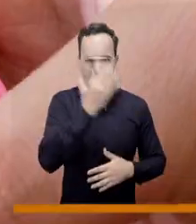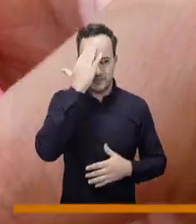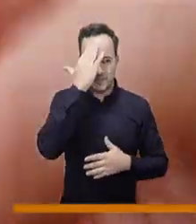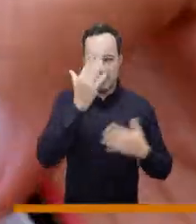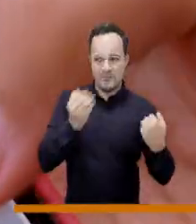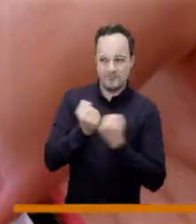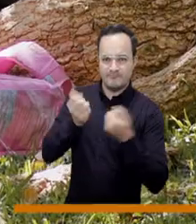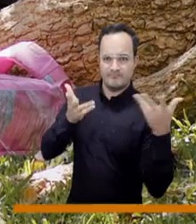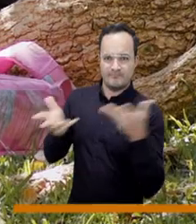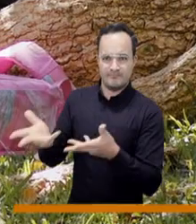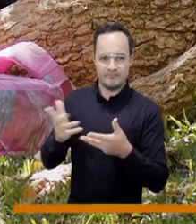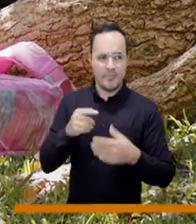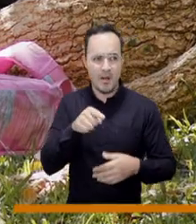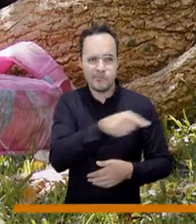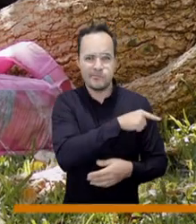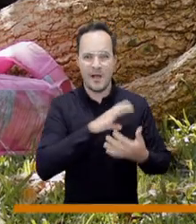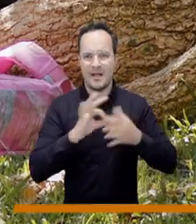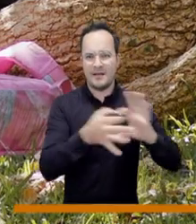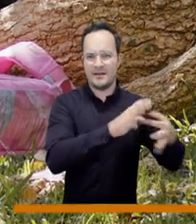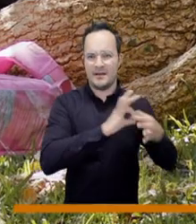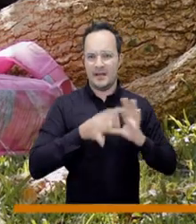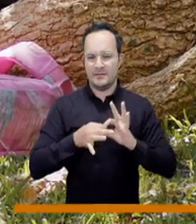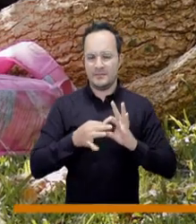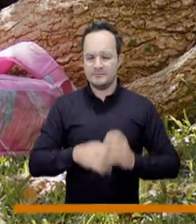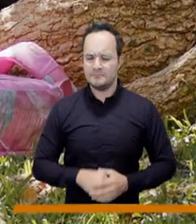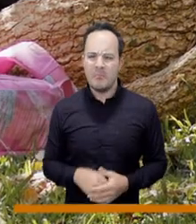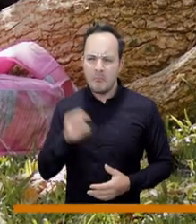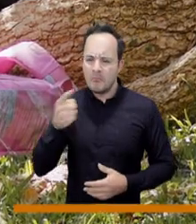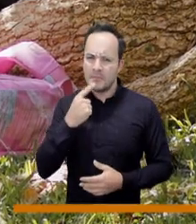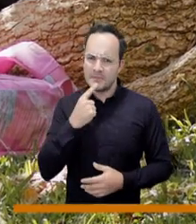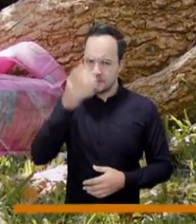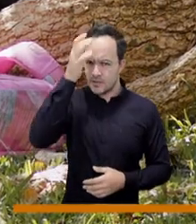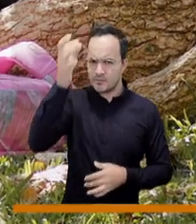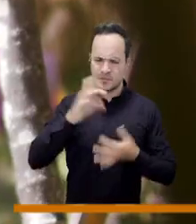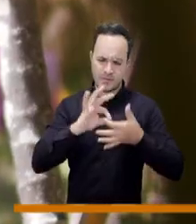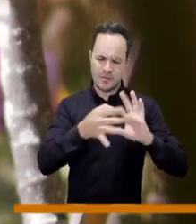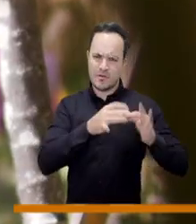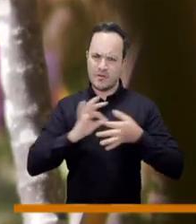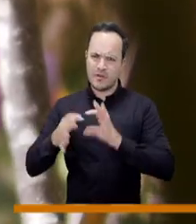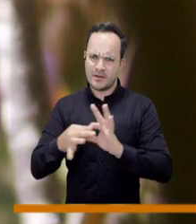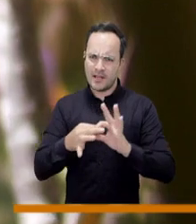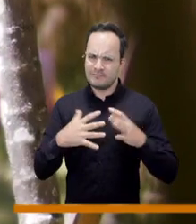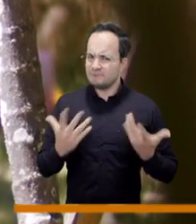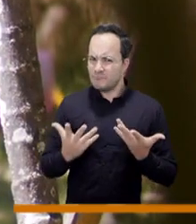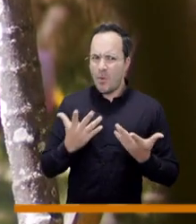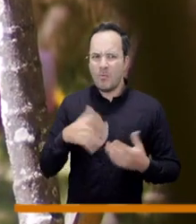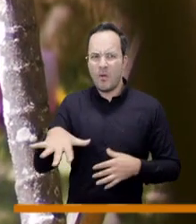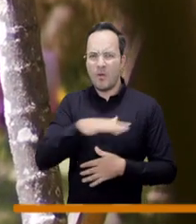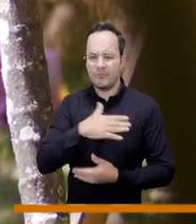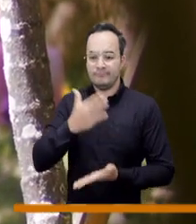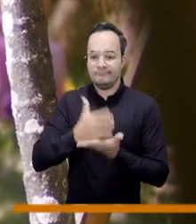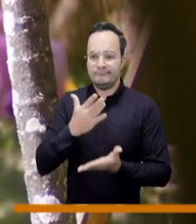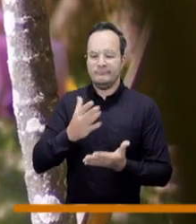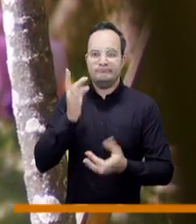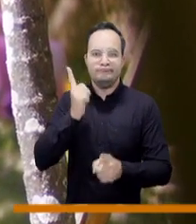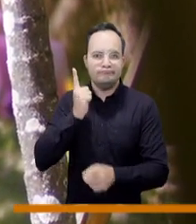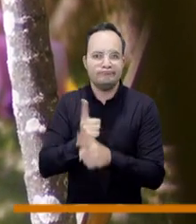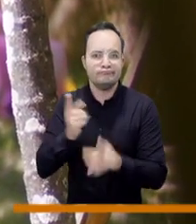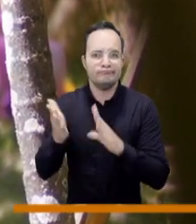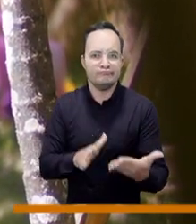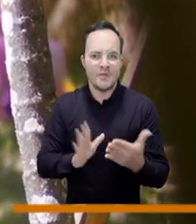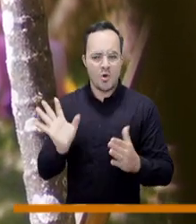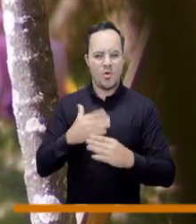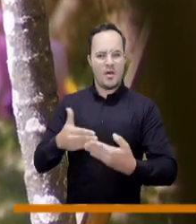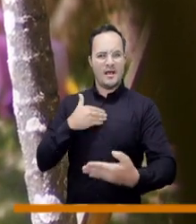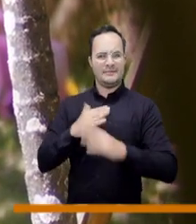apoyo. Luz Ángela, las redes de apoyo, ¿qué tan importantes son para prevenir esto del suicidio?